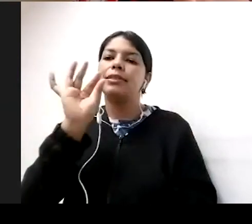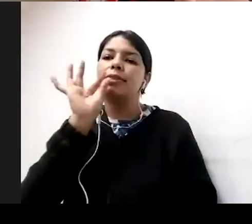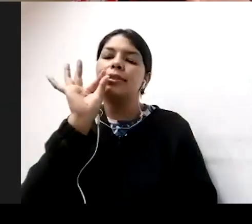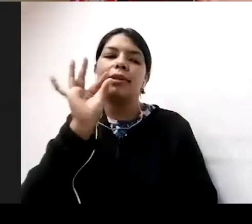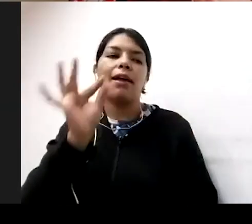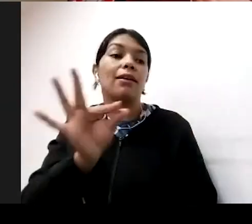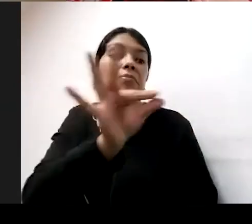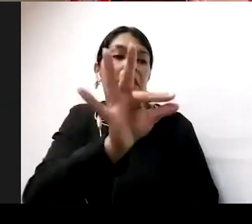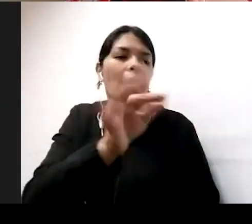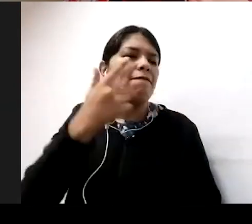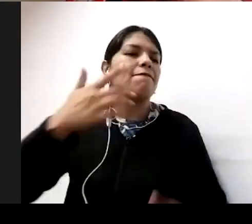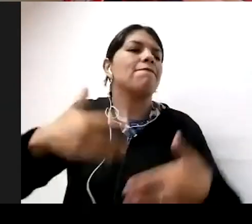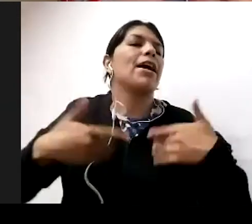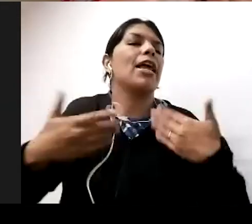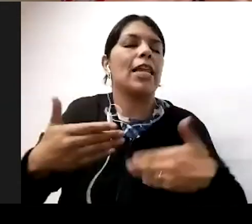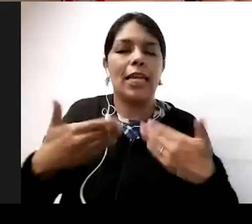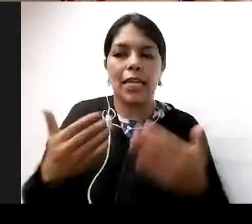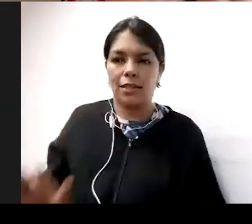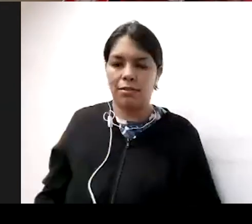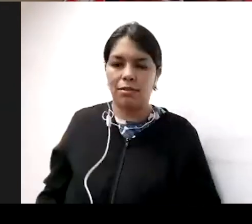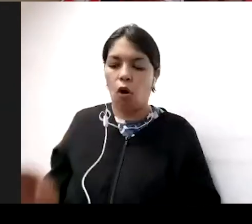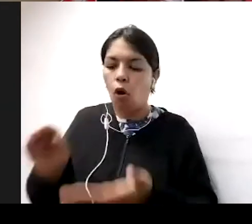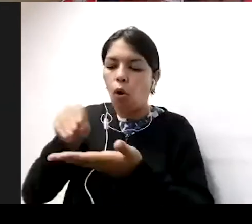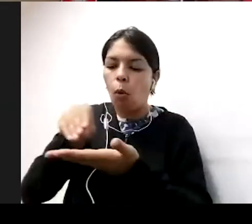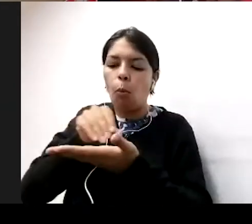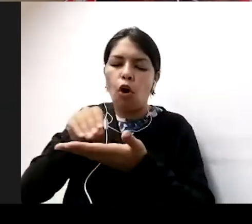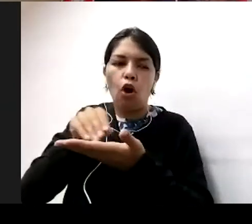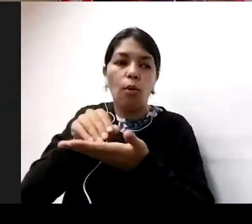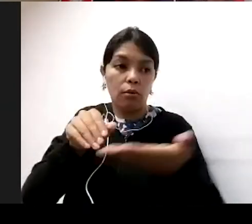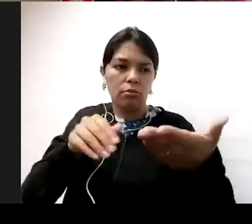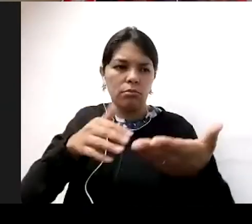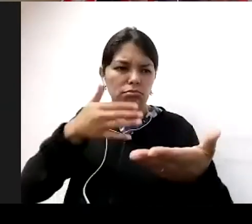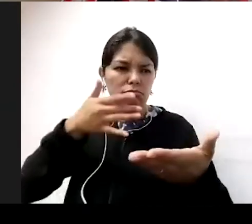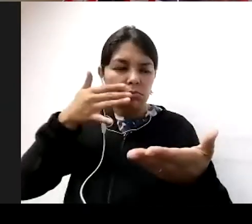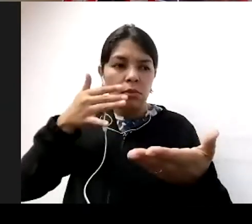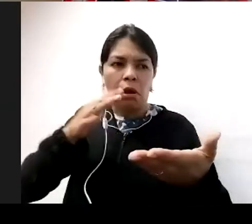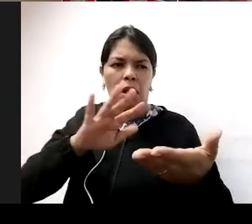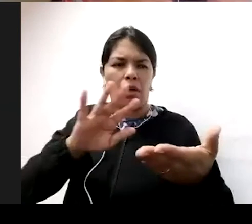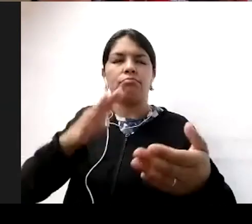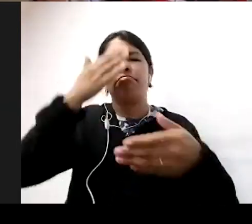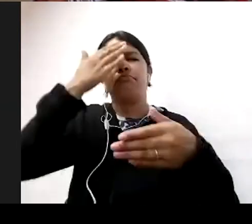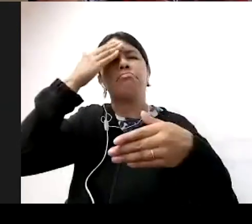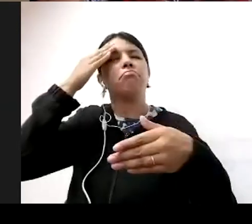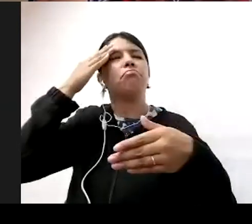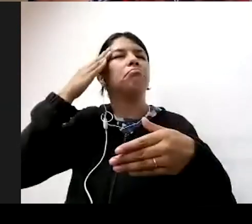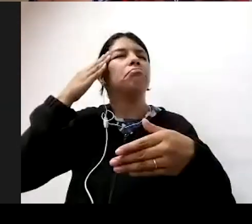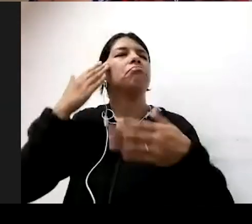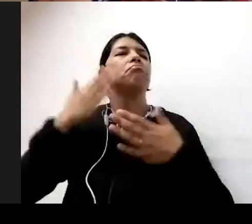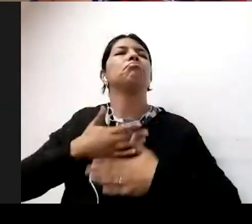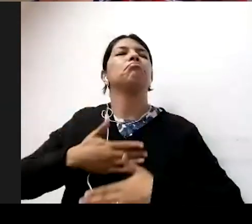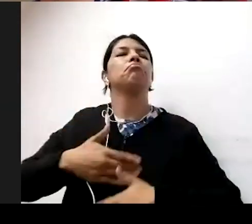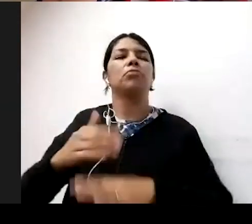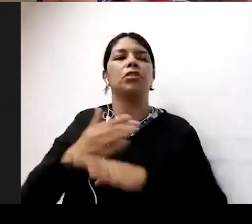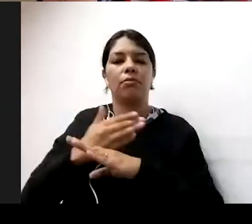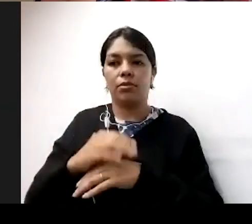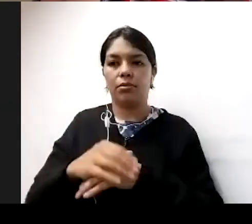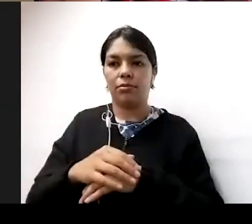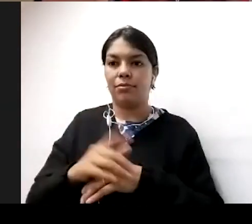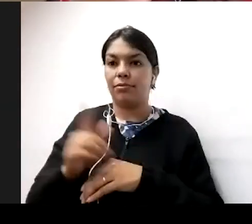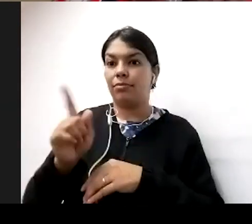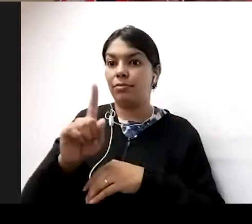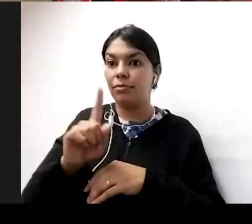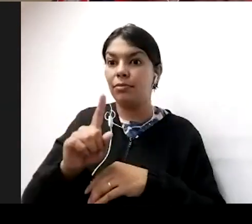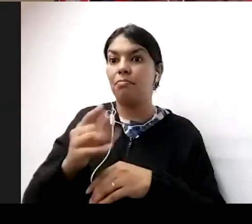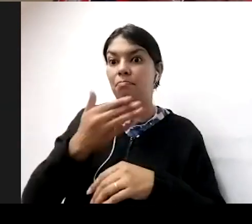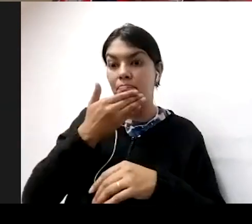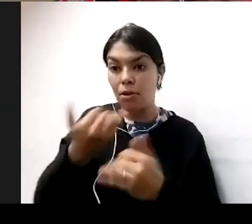para que se olvide de sus problemas. Pero cuando ustedes tienen esta información que les acabamos de dar, van a ser capaces de identificar eso